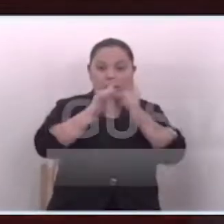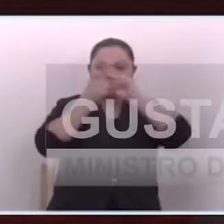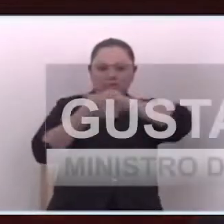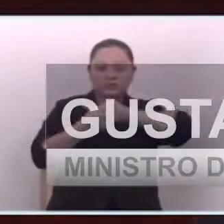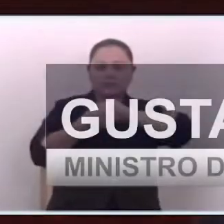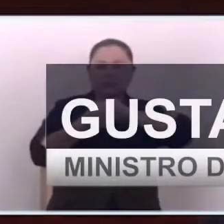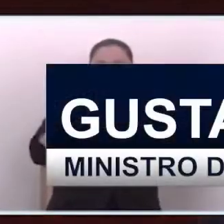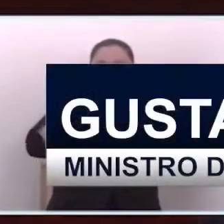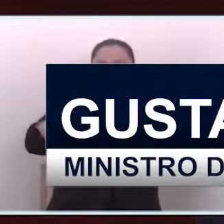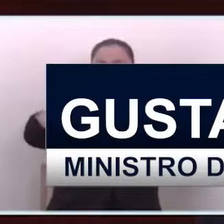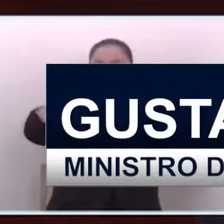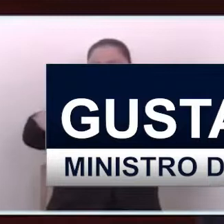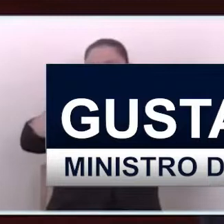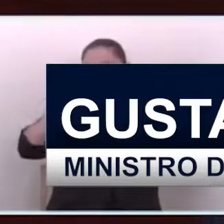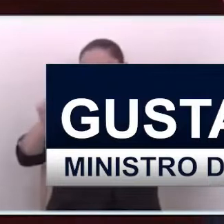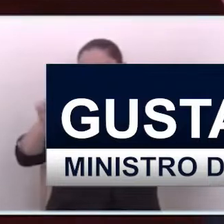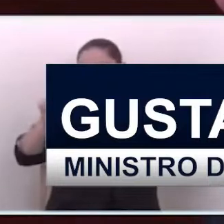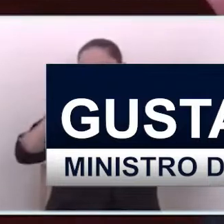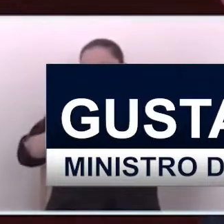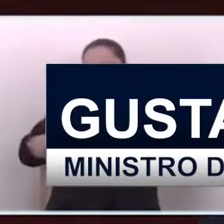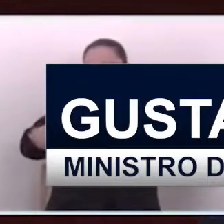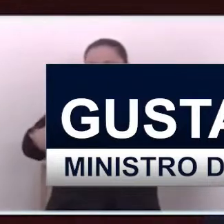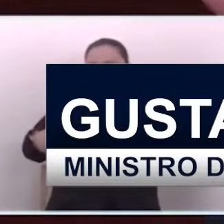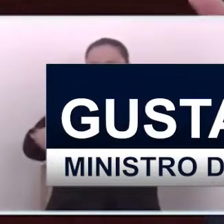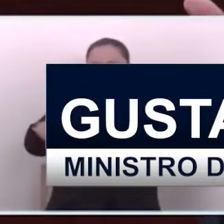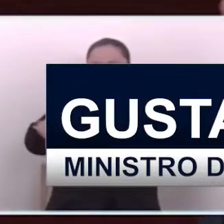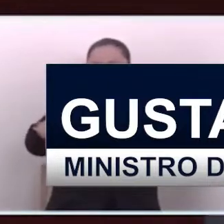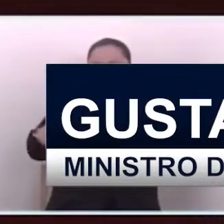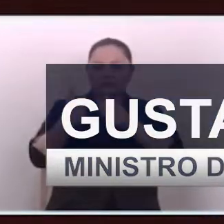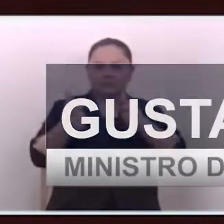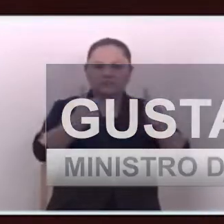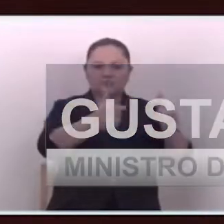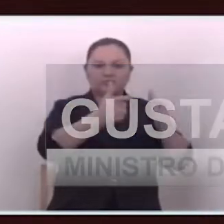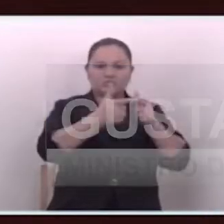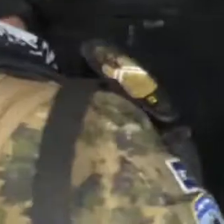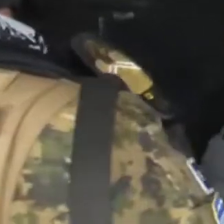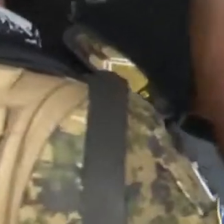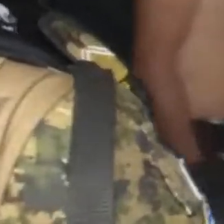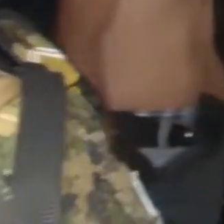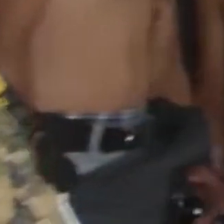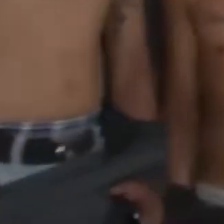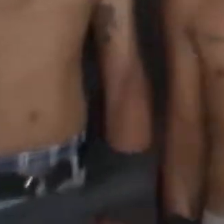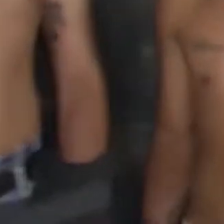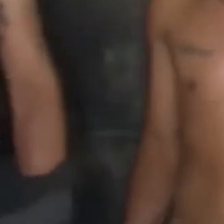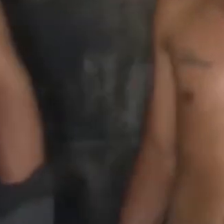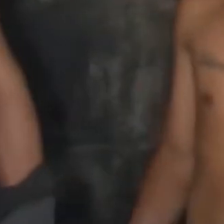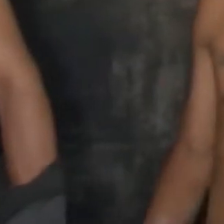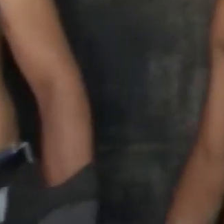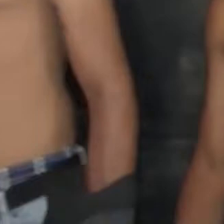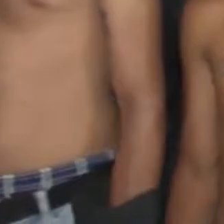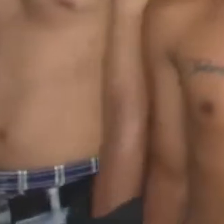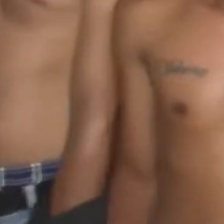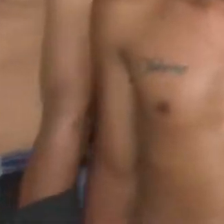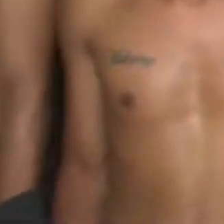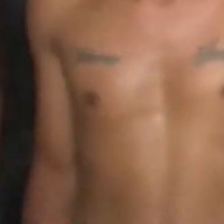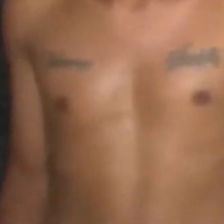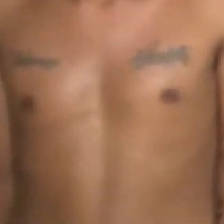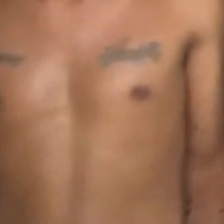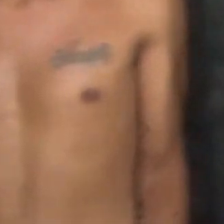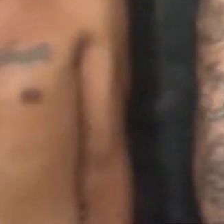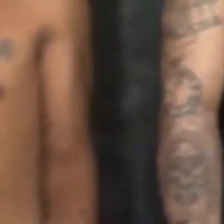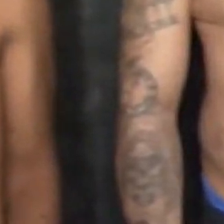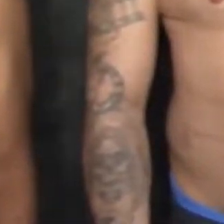homicidio, de extorsiones, tenencia de armas, drogas. El funcionario cuestionó a las voces